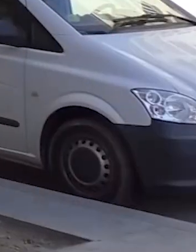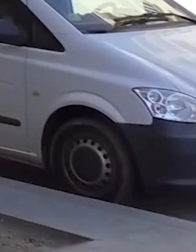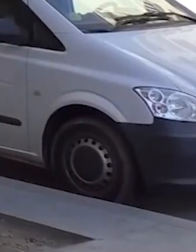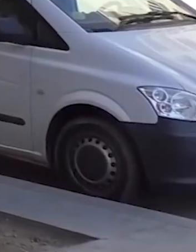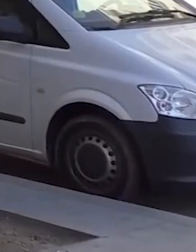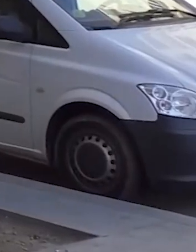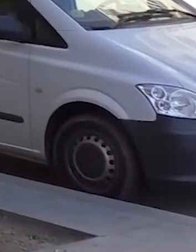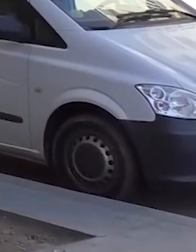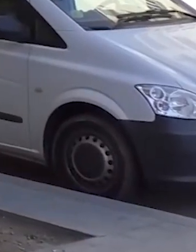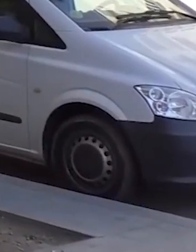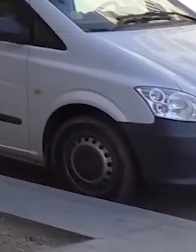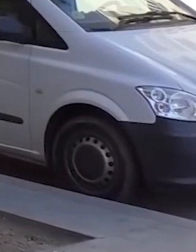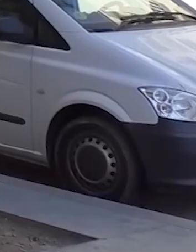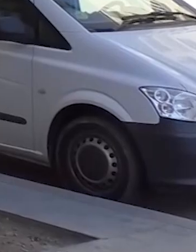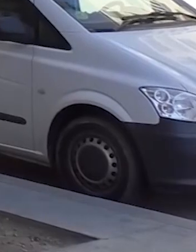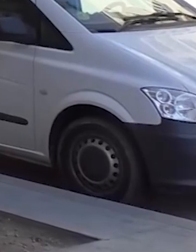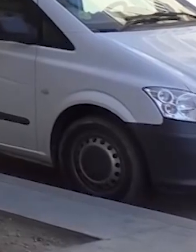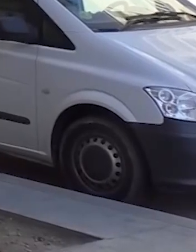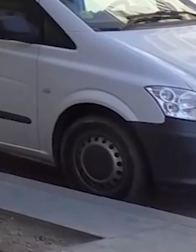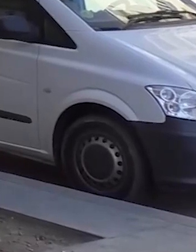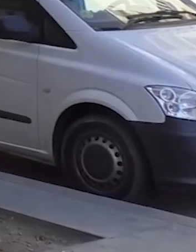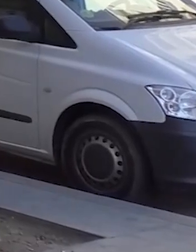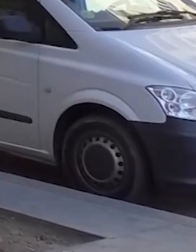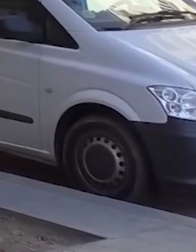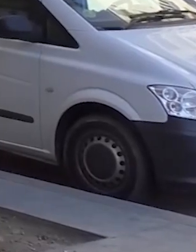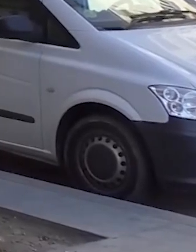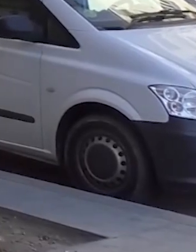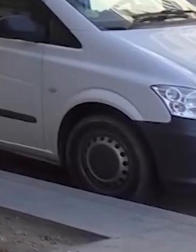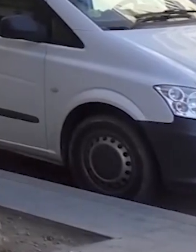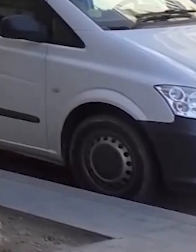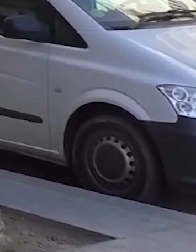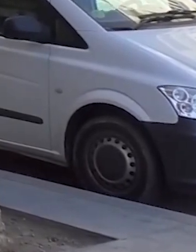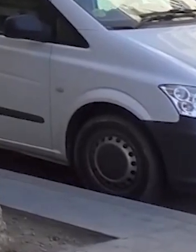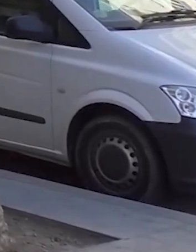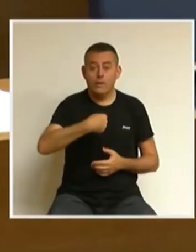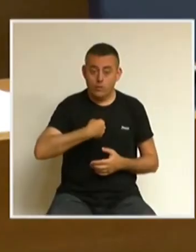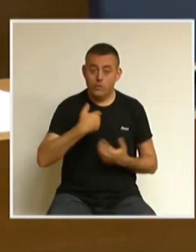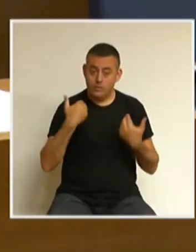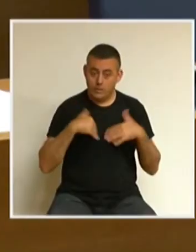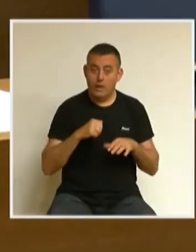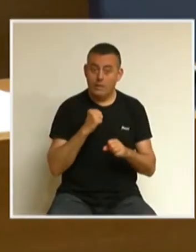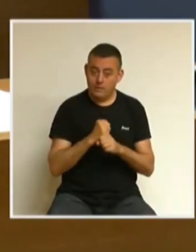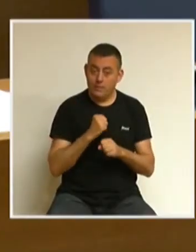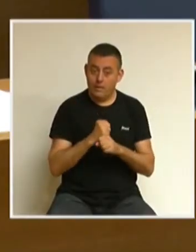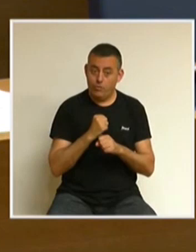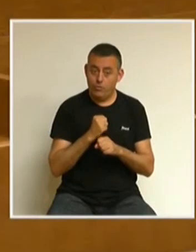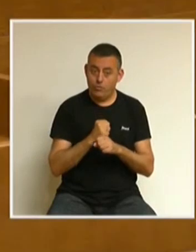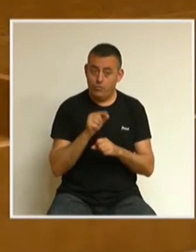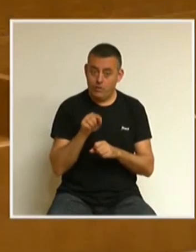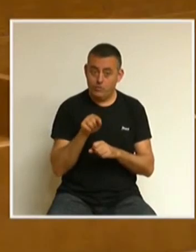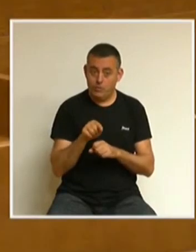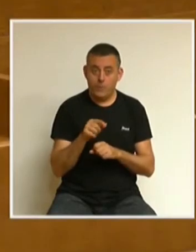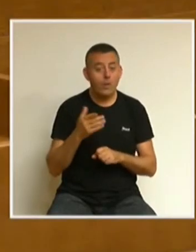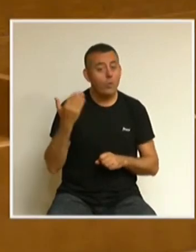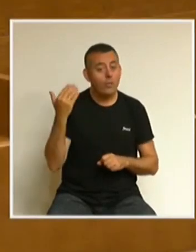se pague y aquí se estuviera pagando un dineral por una cosa que es de los herederos, que no tiene lógica. Al anunciarla, Mazón explicó